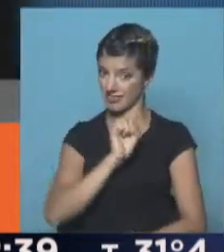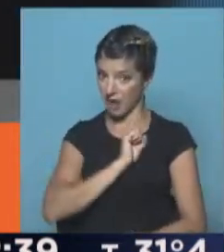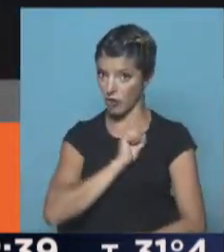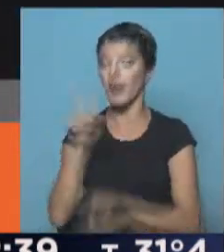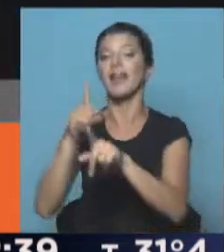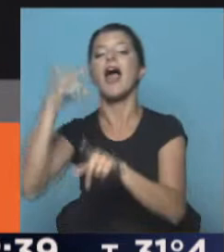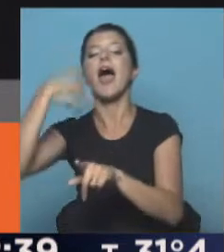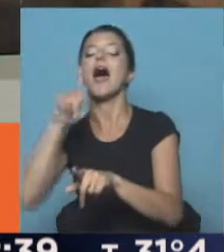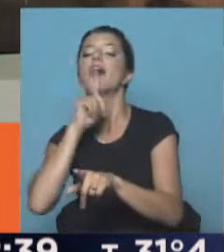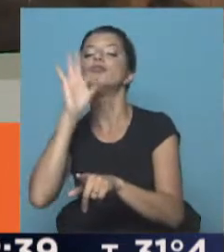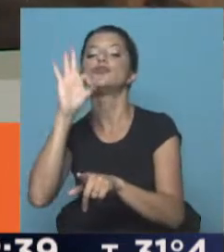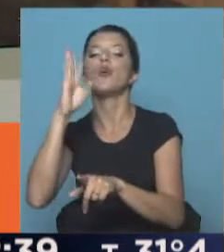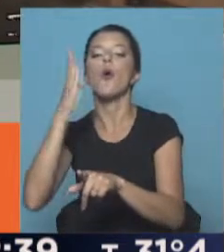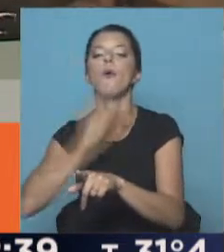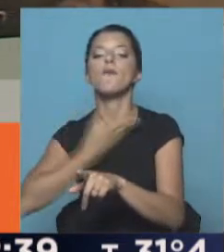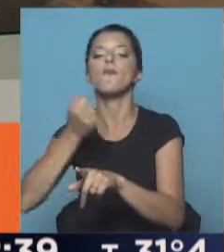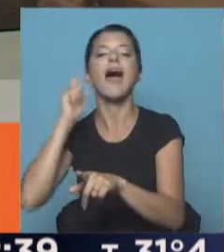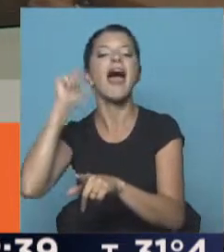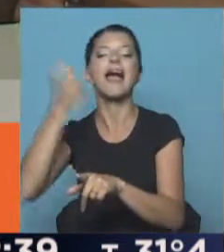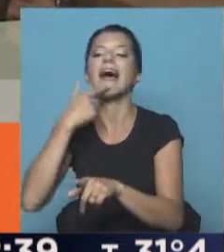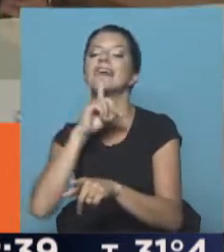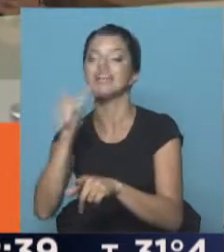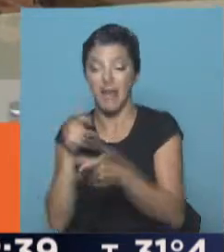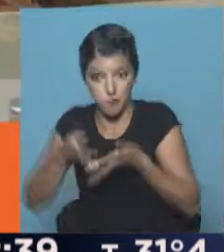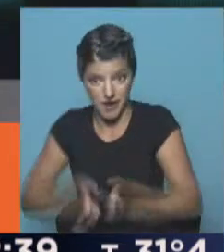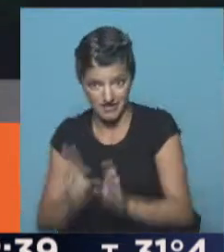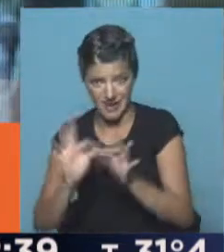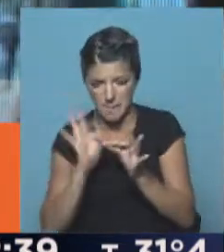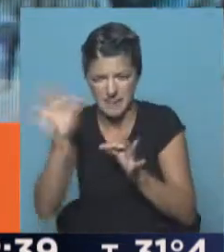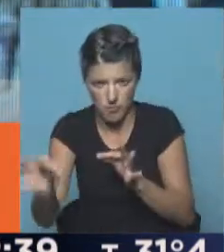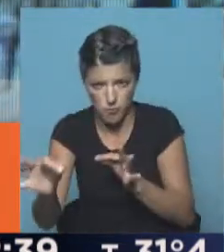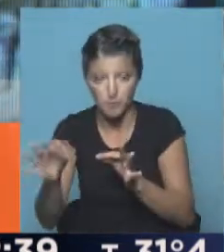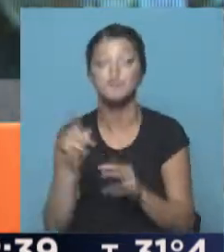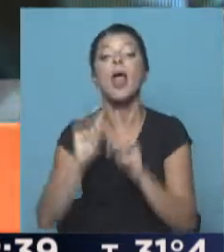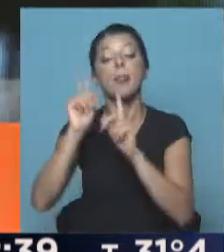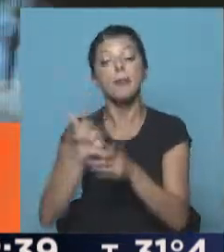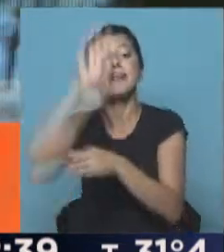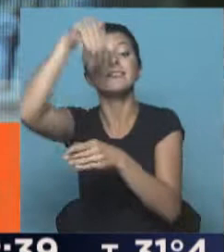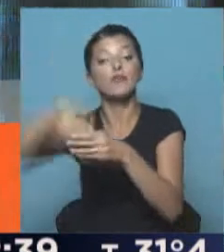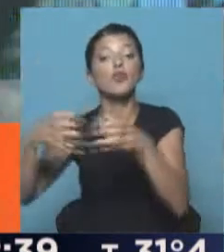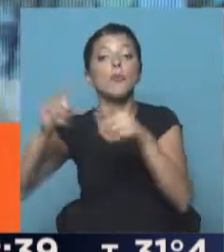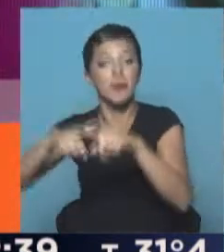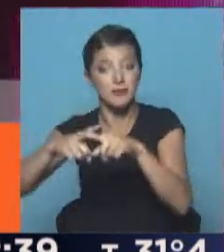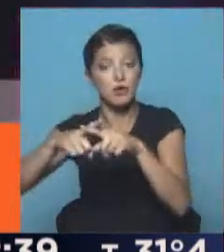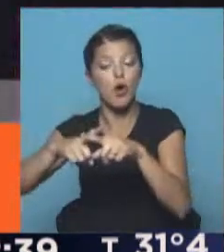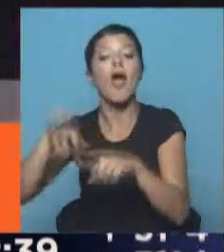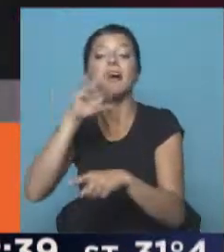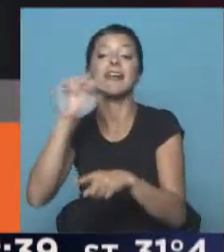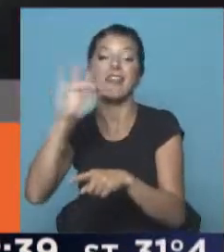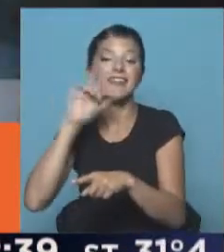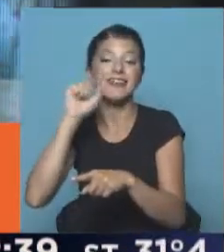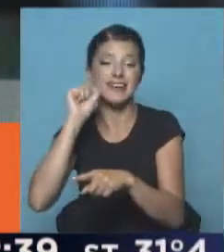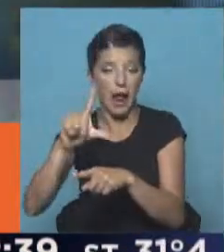antofagasta a 1.300 kilómetros de santiago la otra es que milita en el partido radical pero no tiene pertenencia es decir